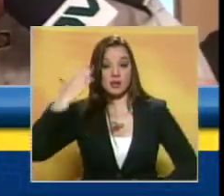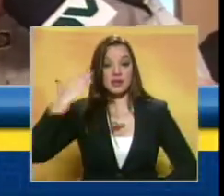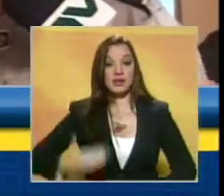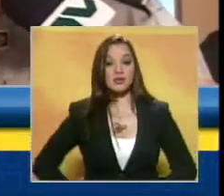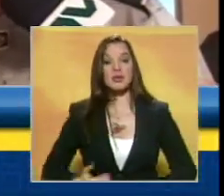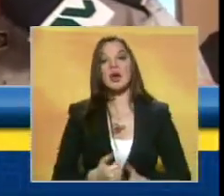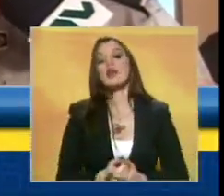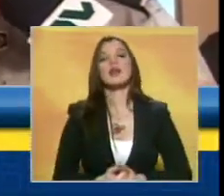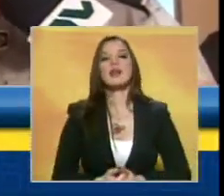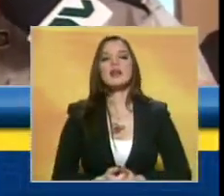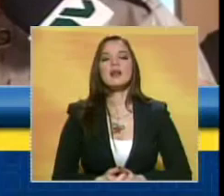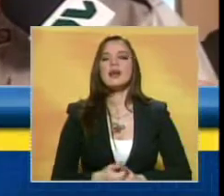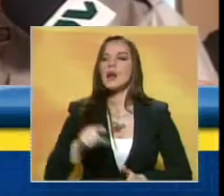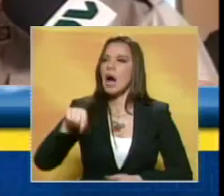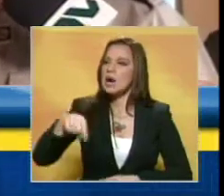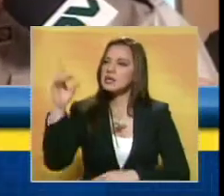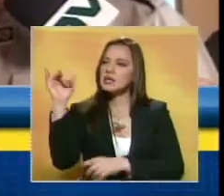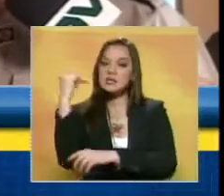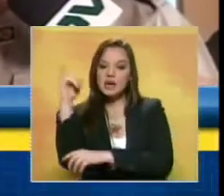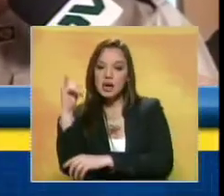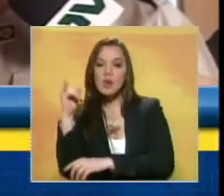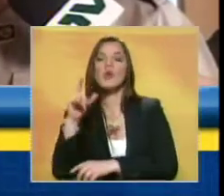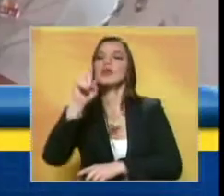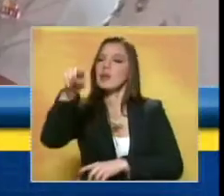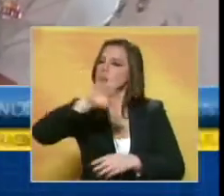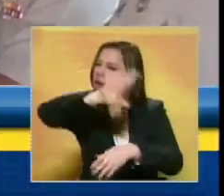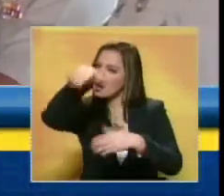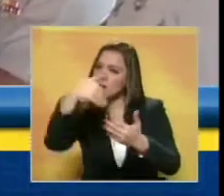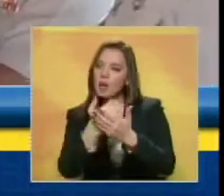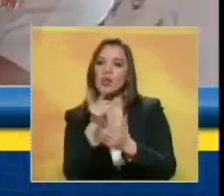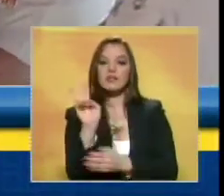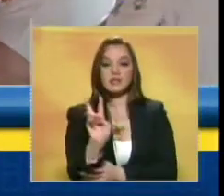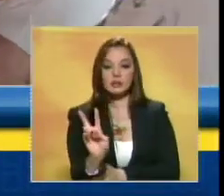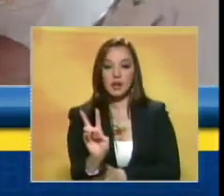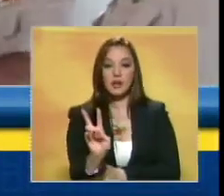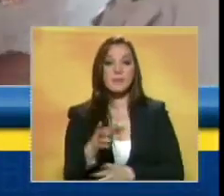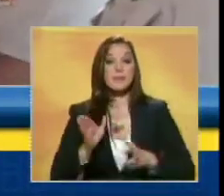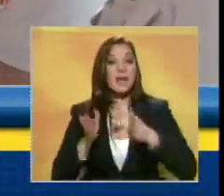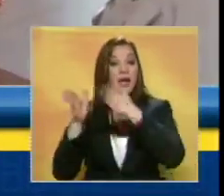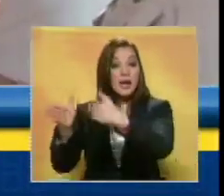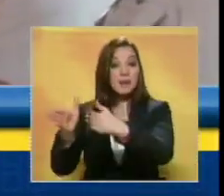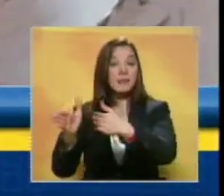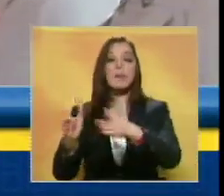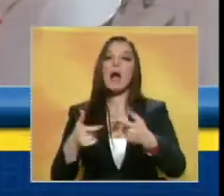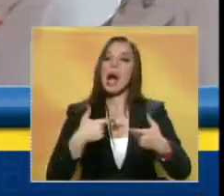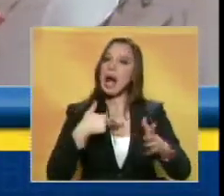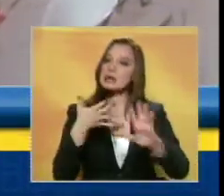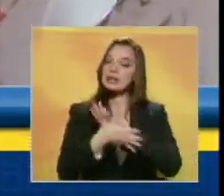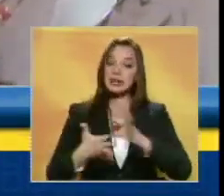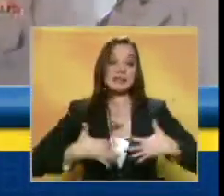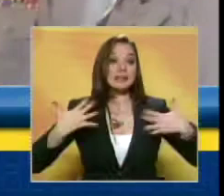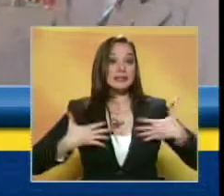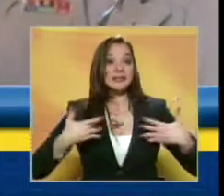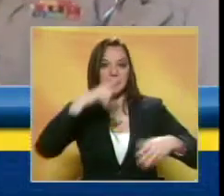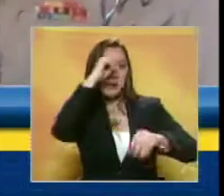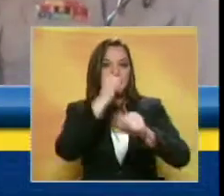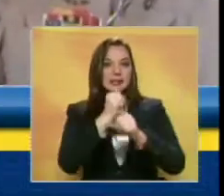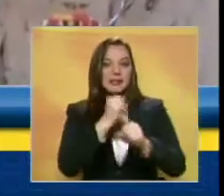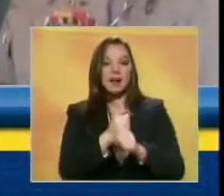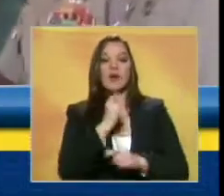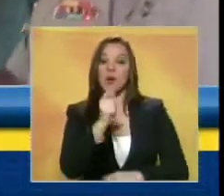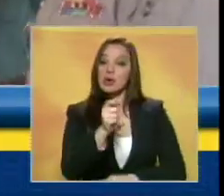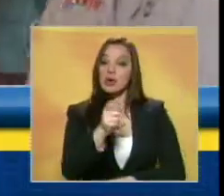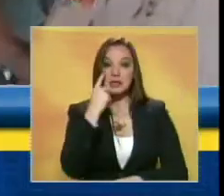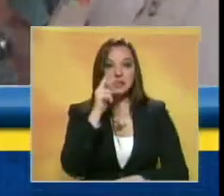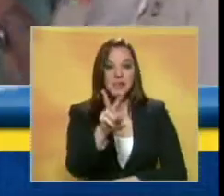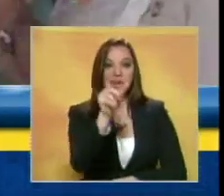no solamente en el estado de Yaracuy, sino a nivel nacional. El premio estimula nuestra labor periodística y deja establecido la preferencia